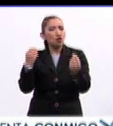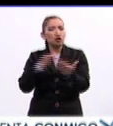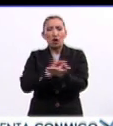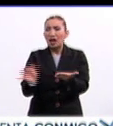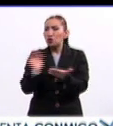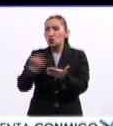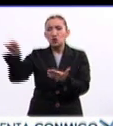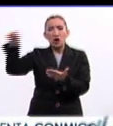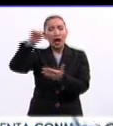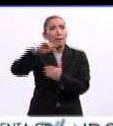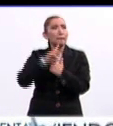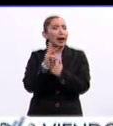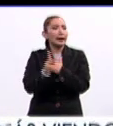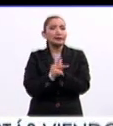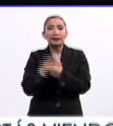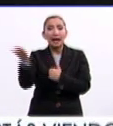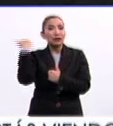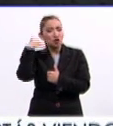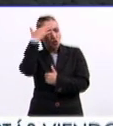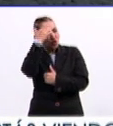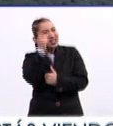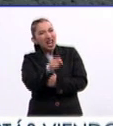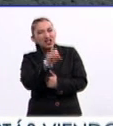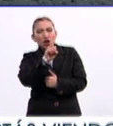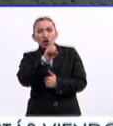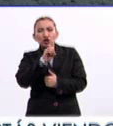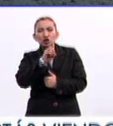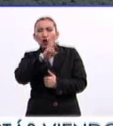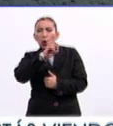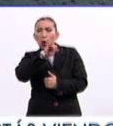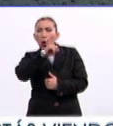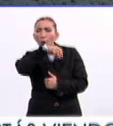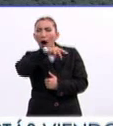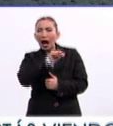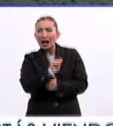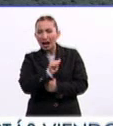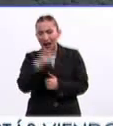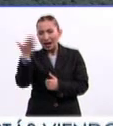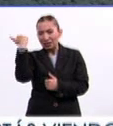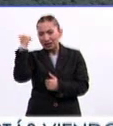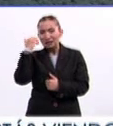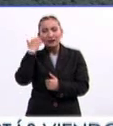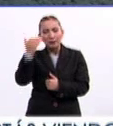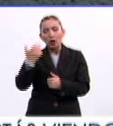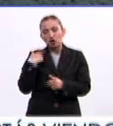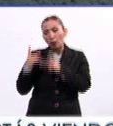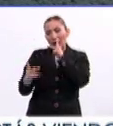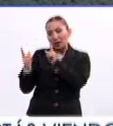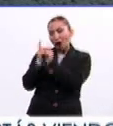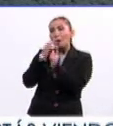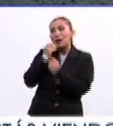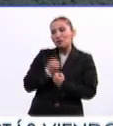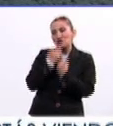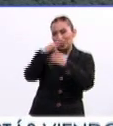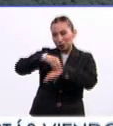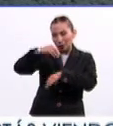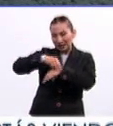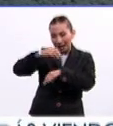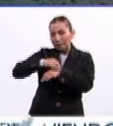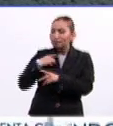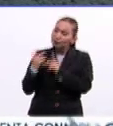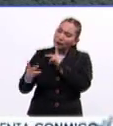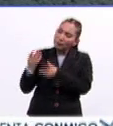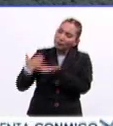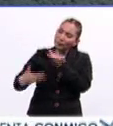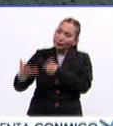países en los que nadie conocía a Sor Juana. Hace algún tiempo platicaba con un poeta sueco y siempre pregunto